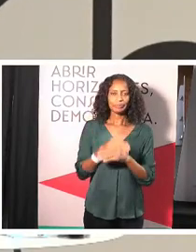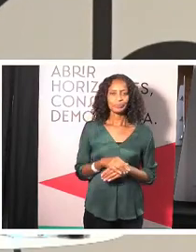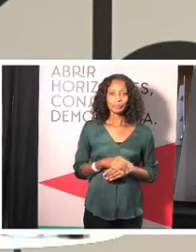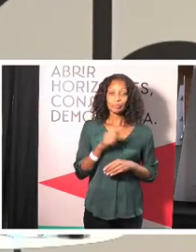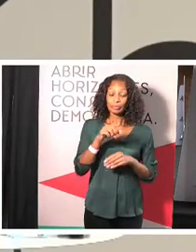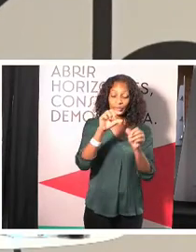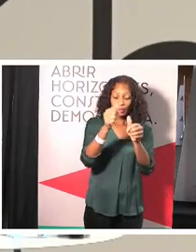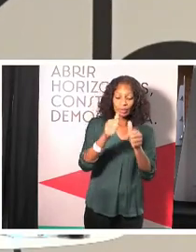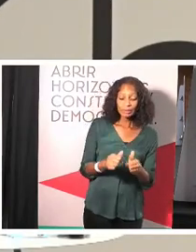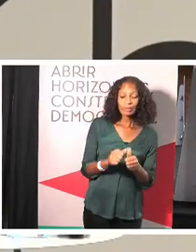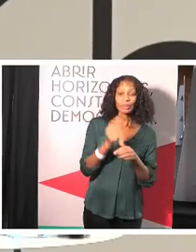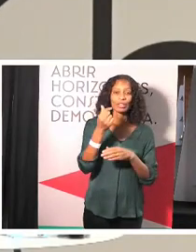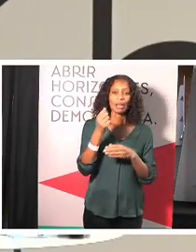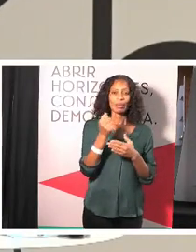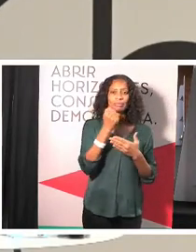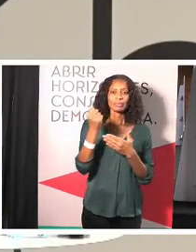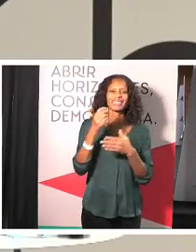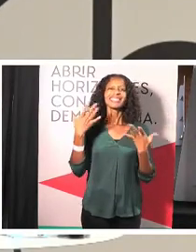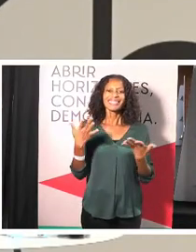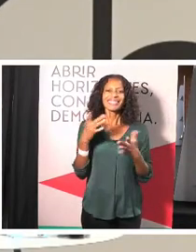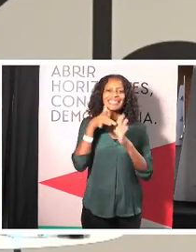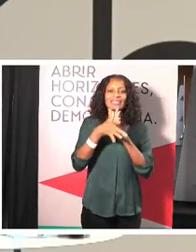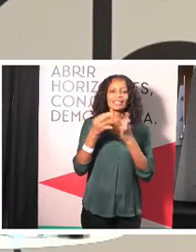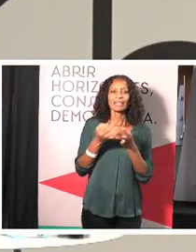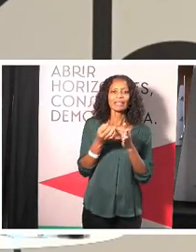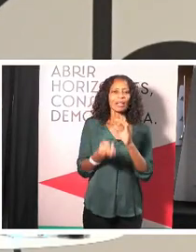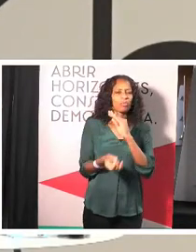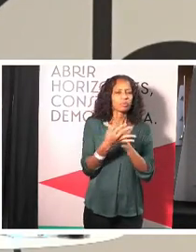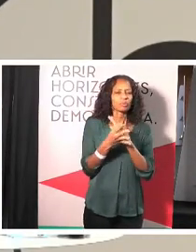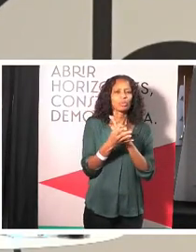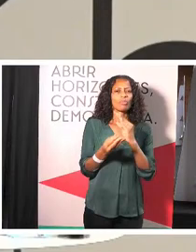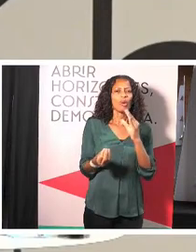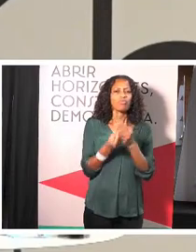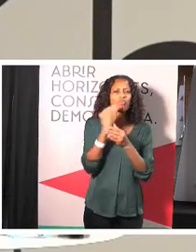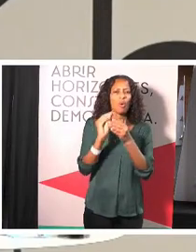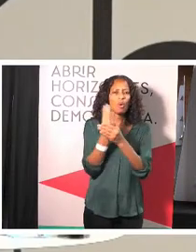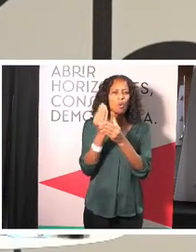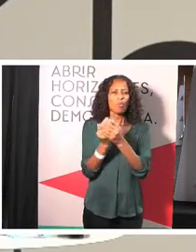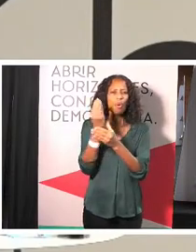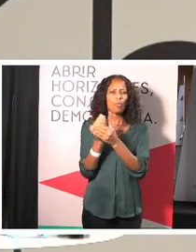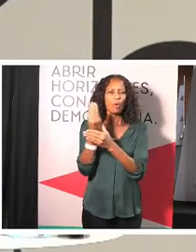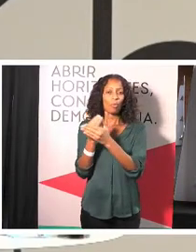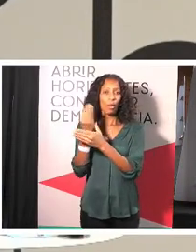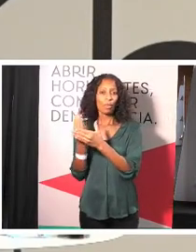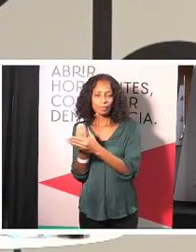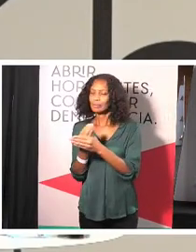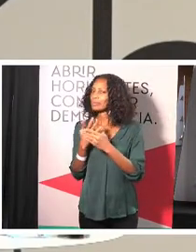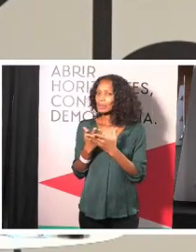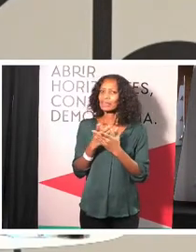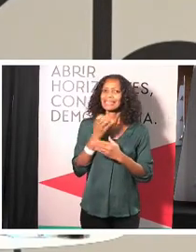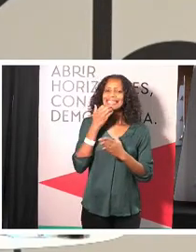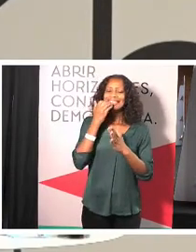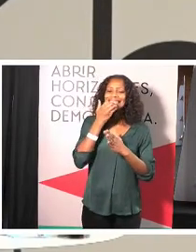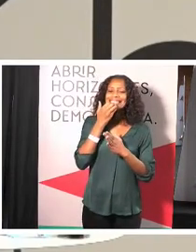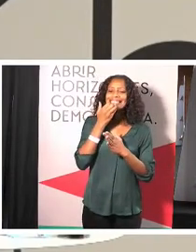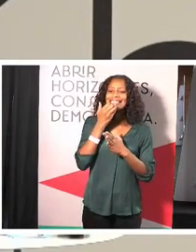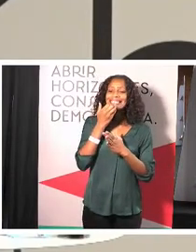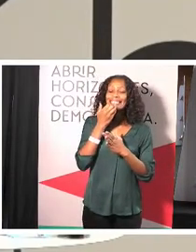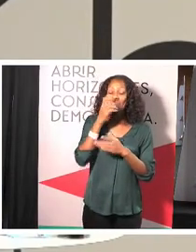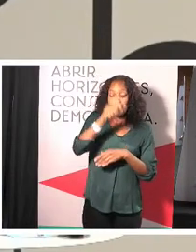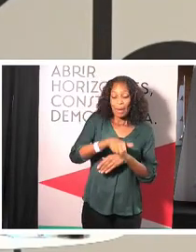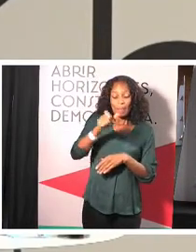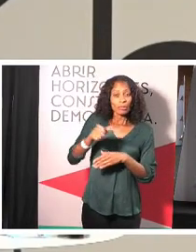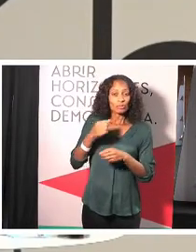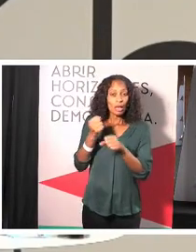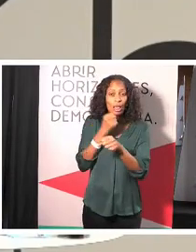del modelo capitalista que consiste en la hiperproducción, producir al máximo que las personas, digamos, dediquen el máximo tiempo de su